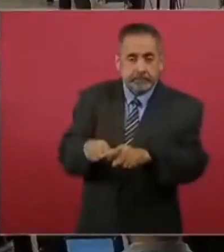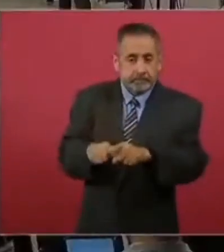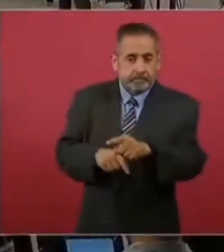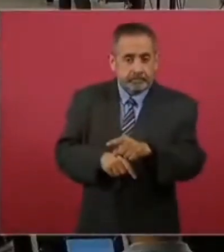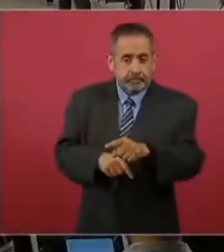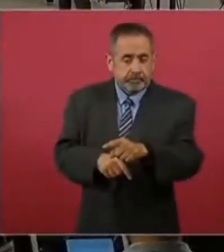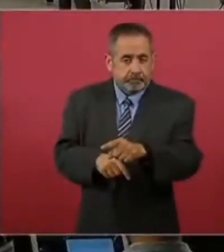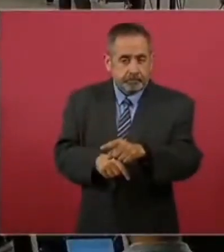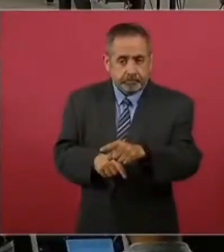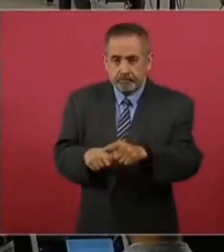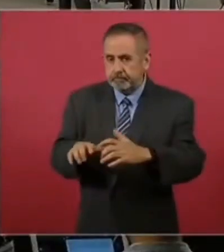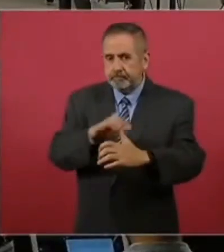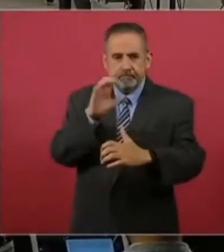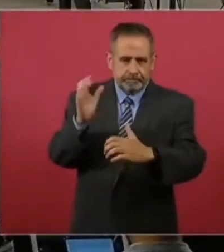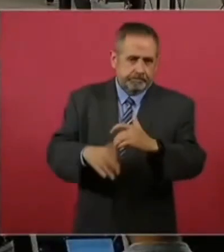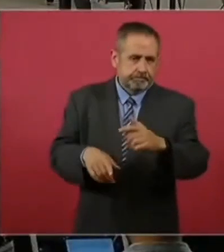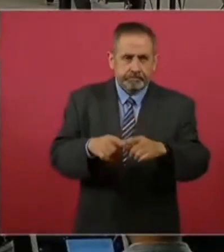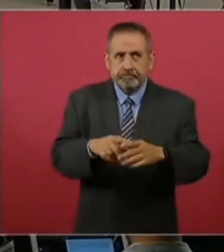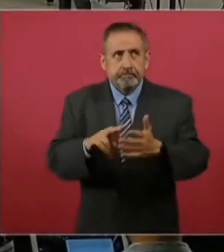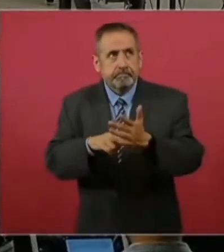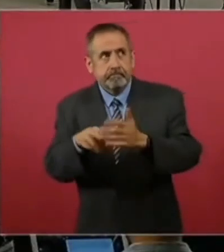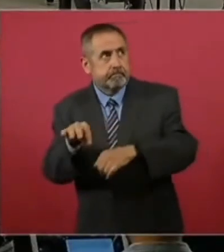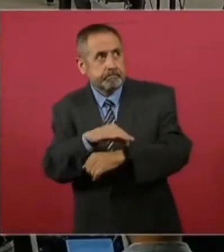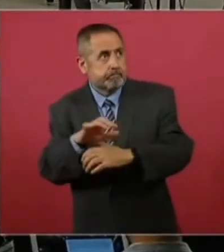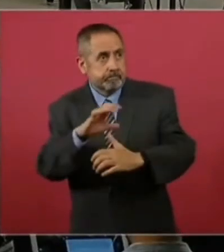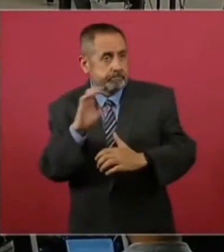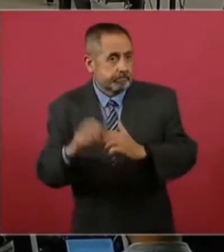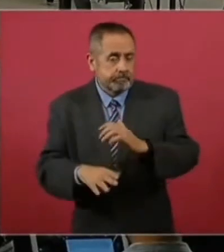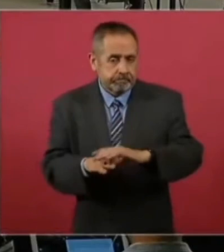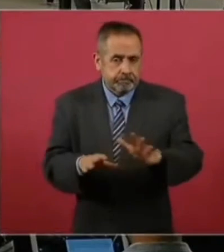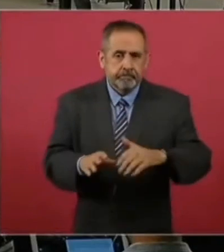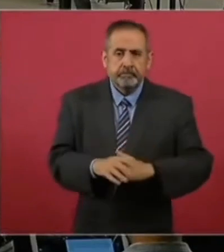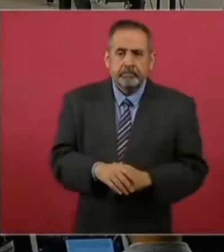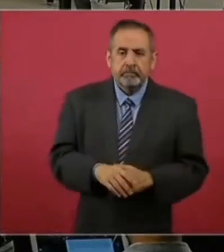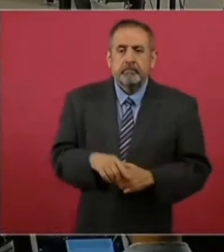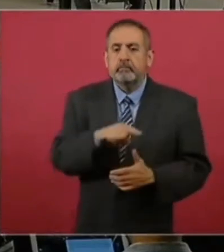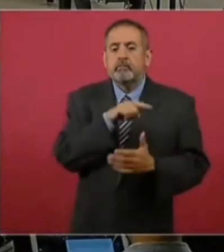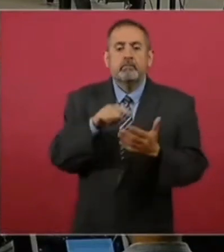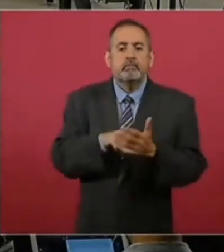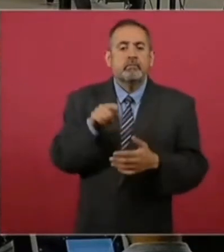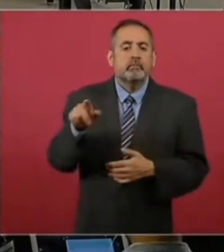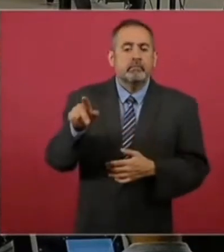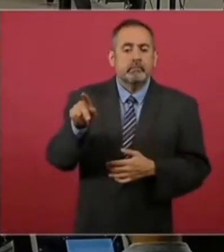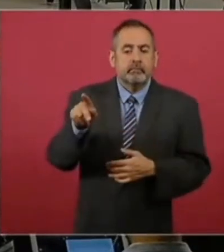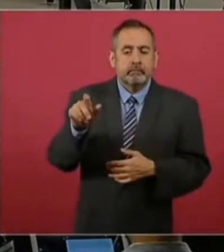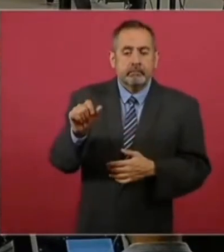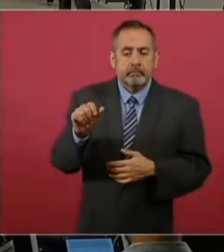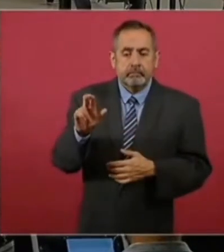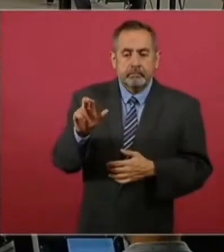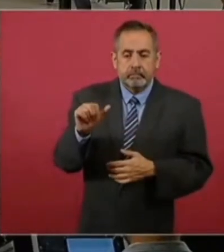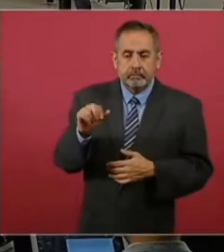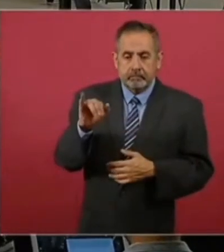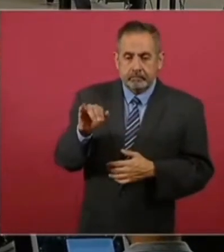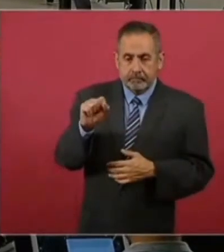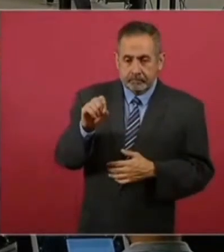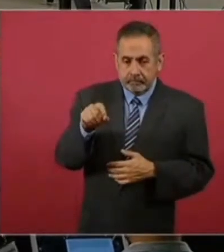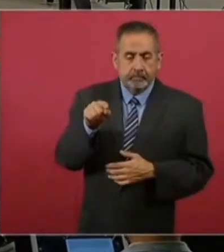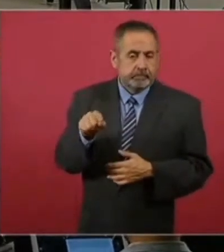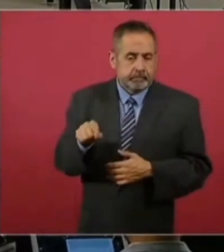ya se terminó la obra civil, en Paraíso, pues fue